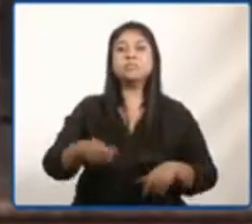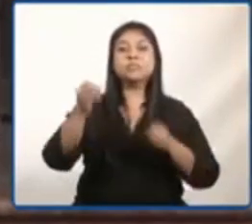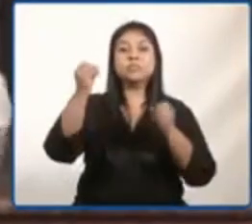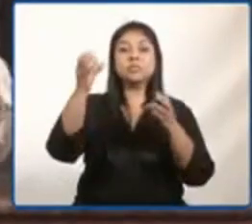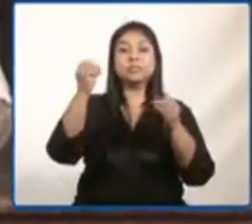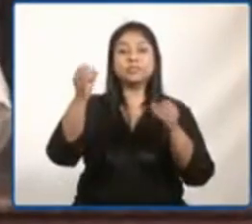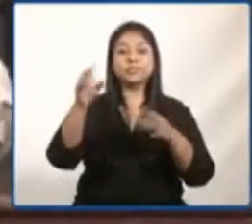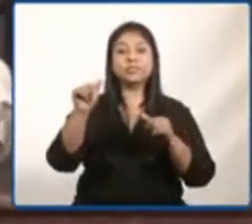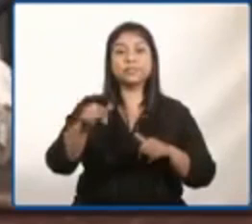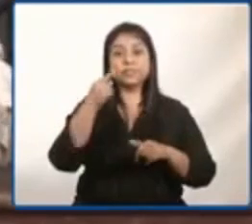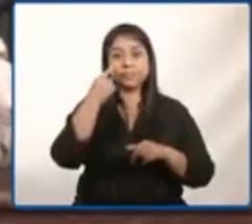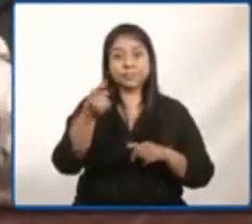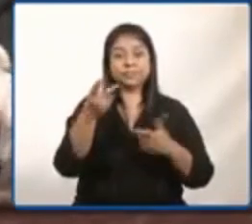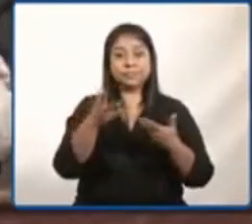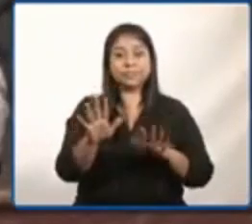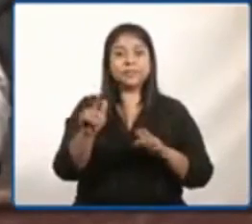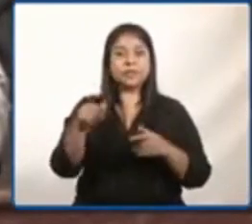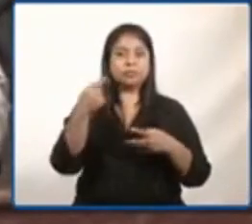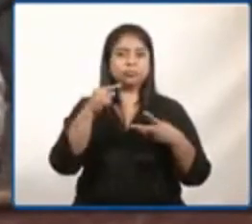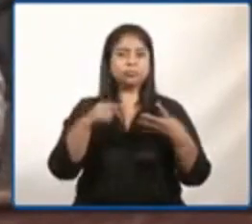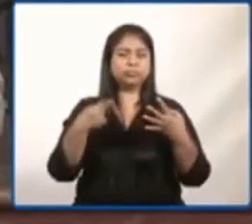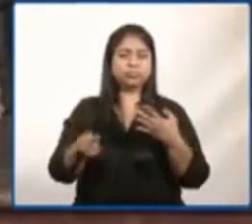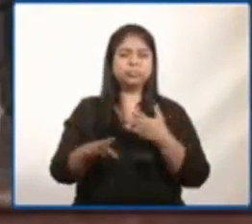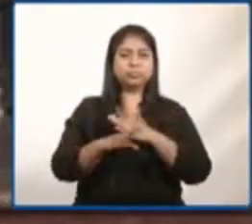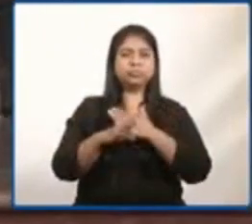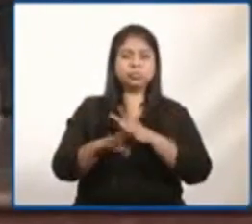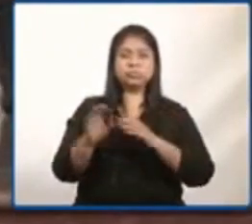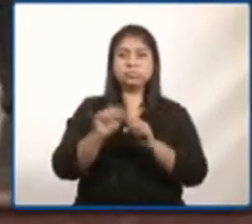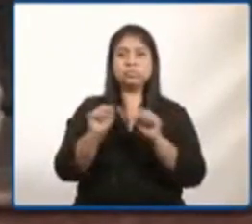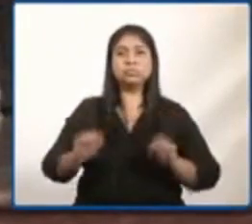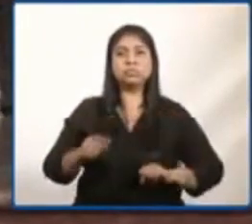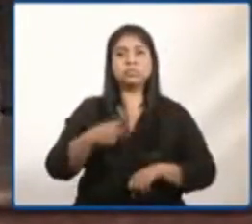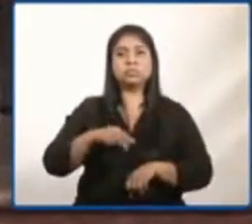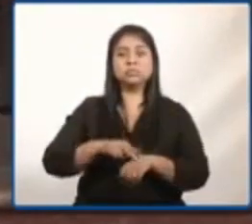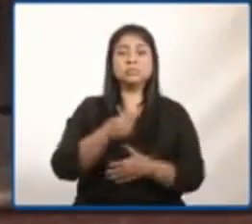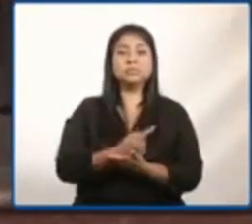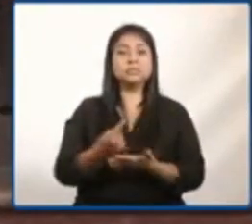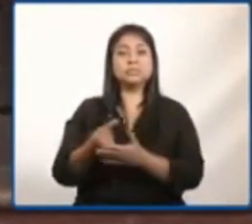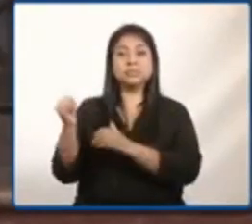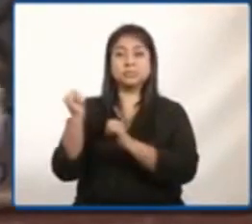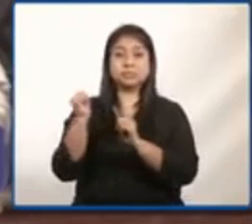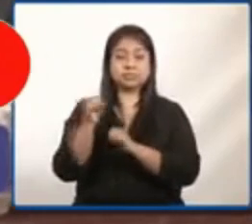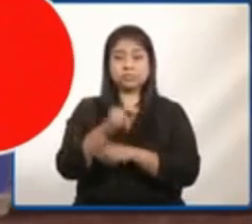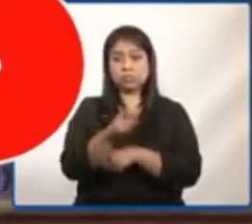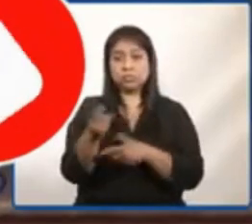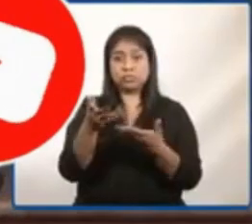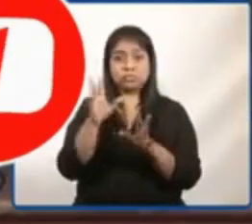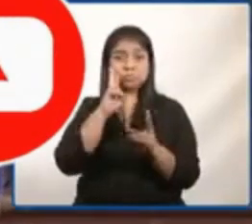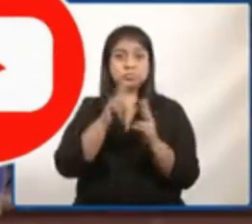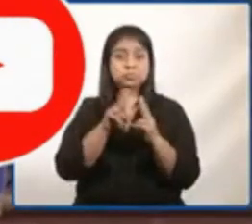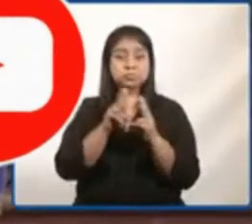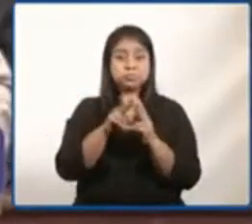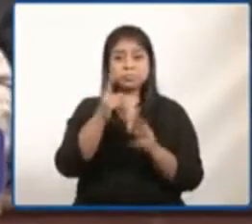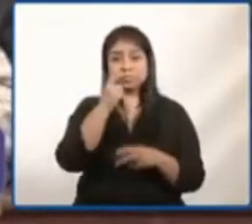con ustedes este protocolo operativo del Sistema Nacional de Prevención en Semana Santa. Como ustedes lo conocen bien, es